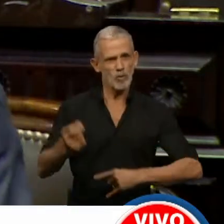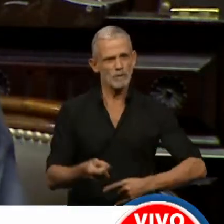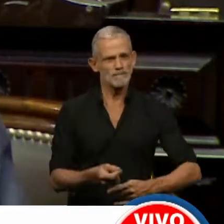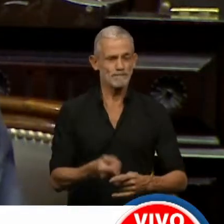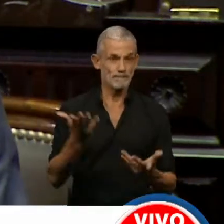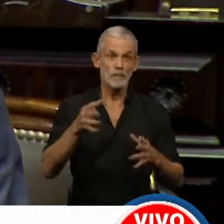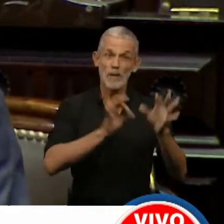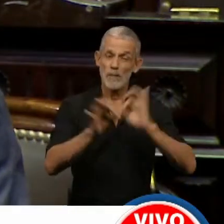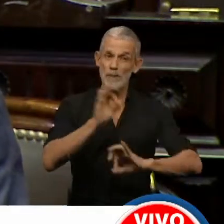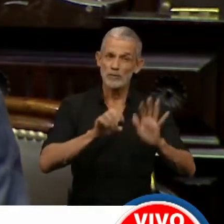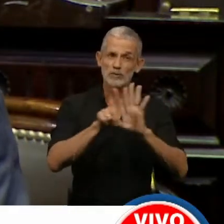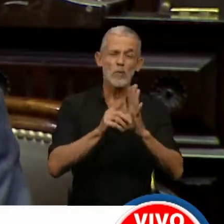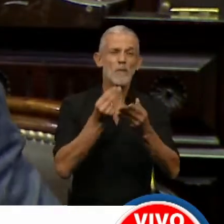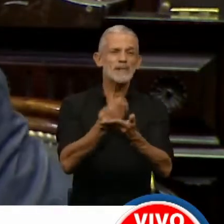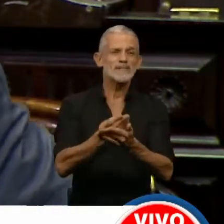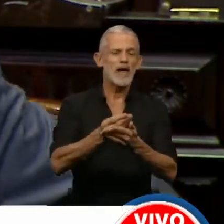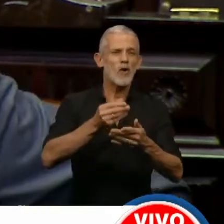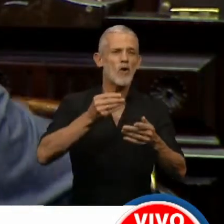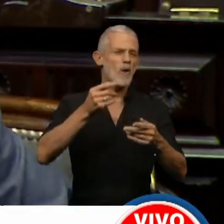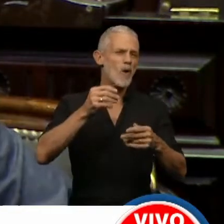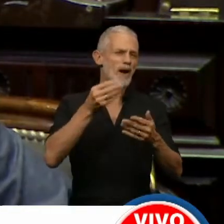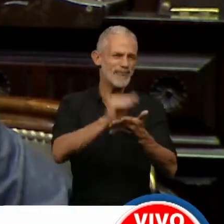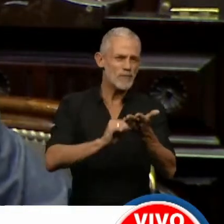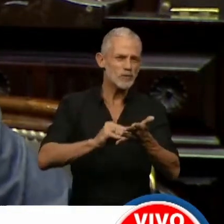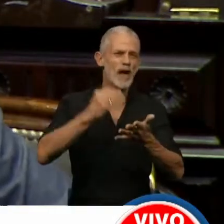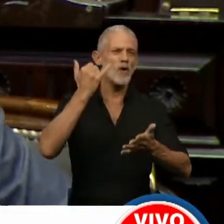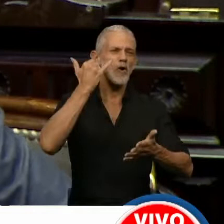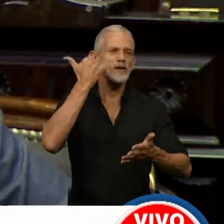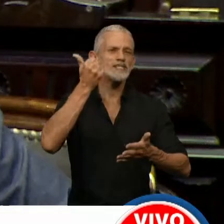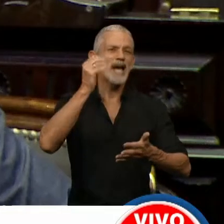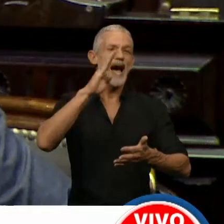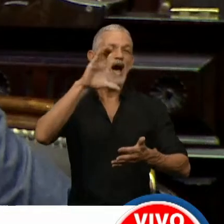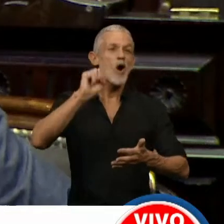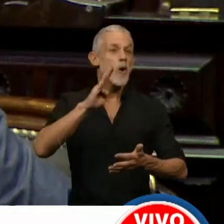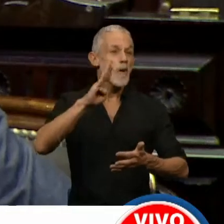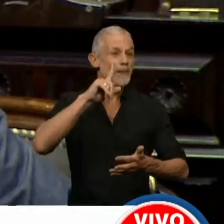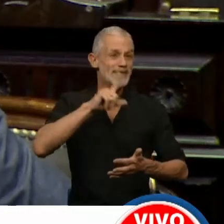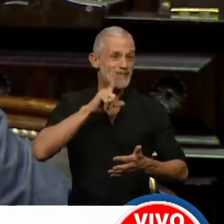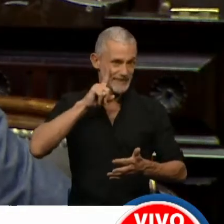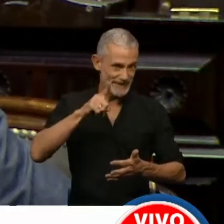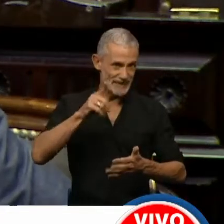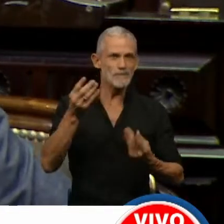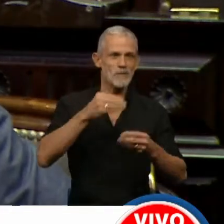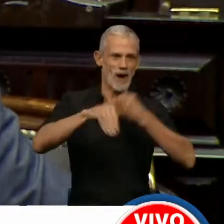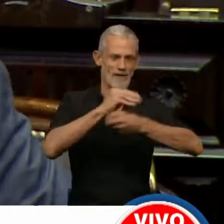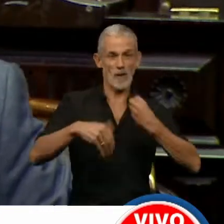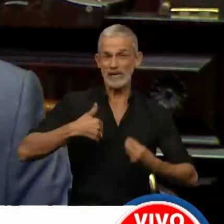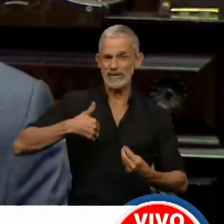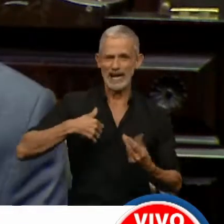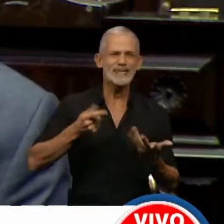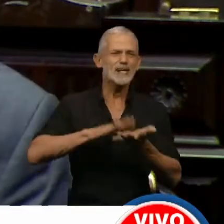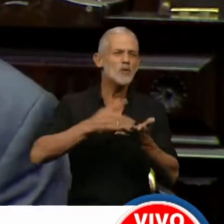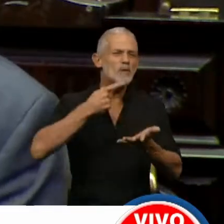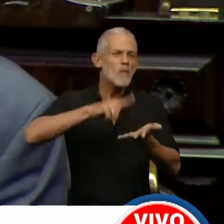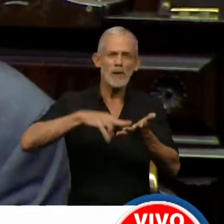en el proyecto presentado por el diputado Jacobiti para poder deducir la inversión en educación que hacen las familias argentinas del impuesto a